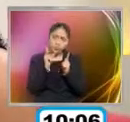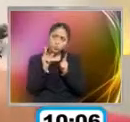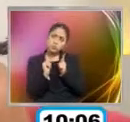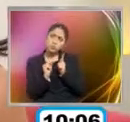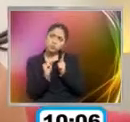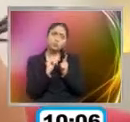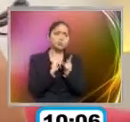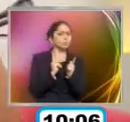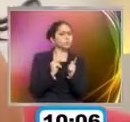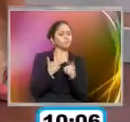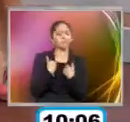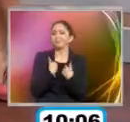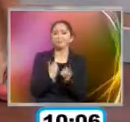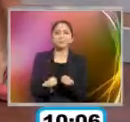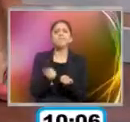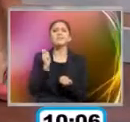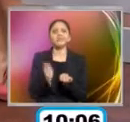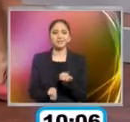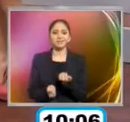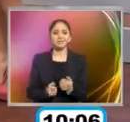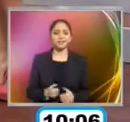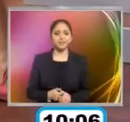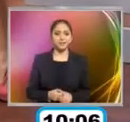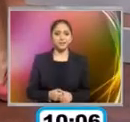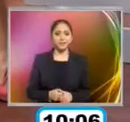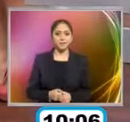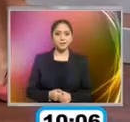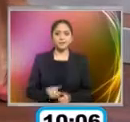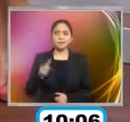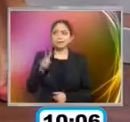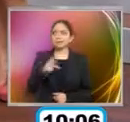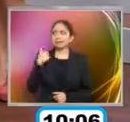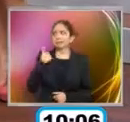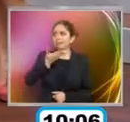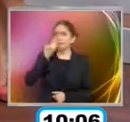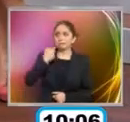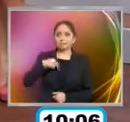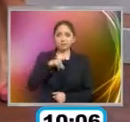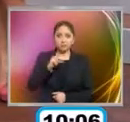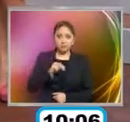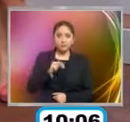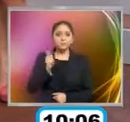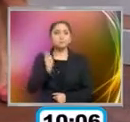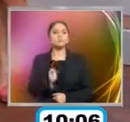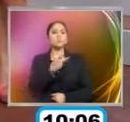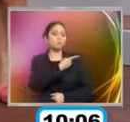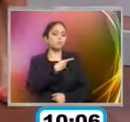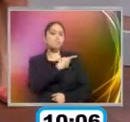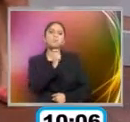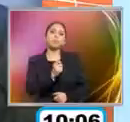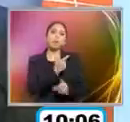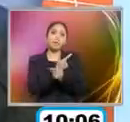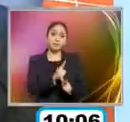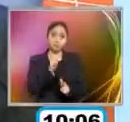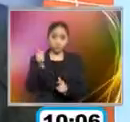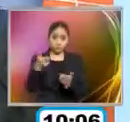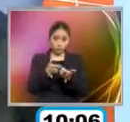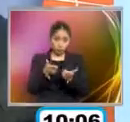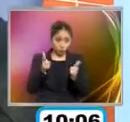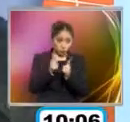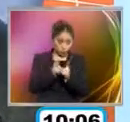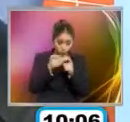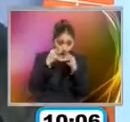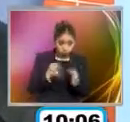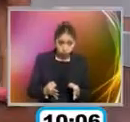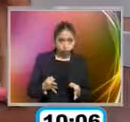ver, platíquenme bien cómo funcionan. No lo sabemos ni nosotros. Somos un poco un alma libre, o sea, no somos una agrupación fija. Digamos